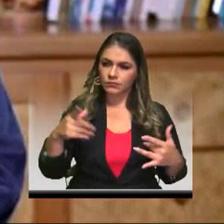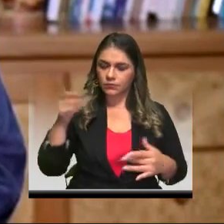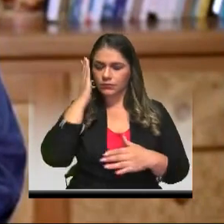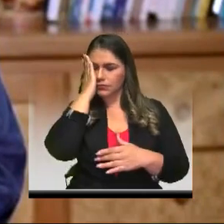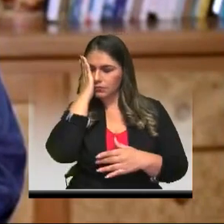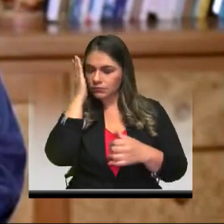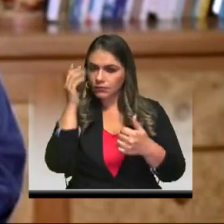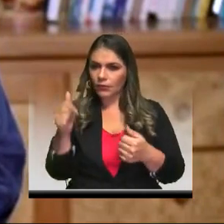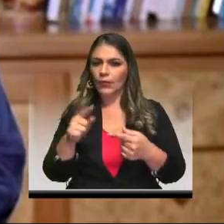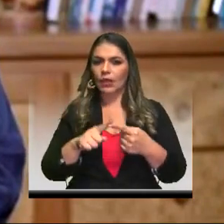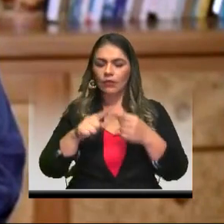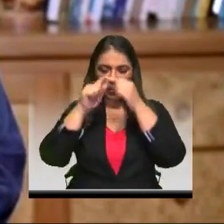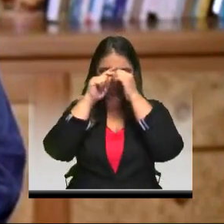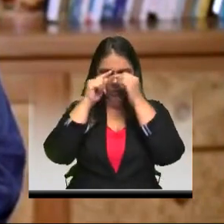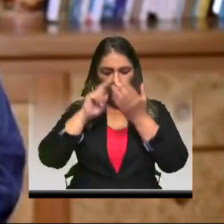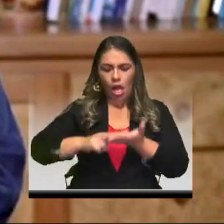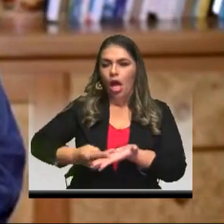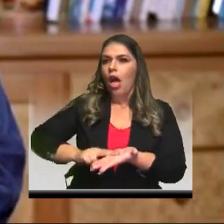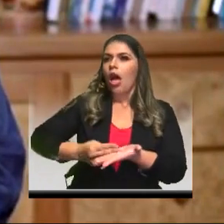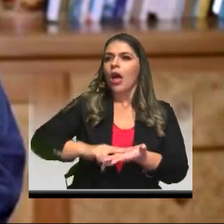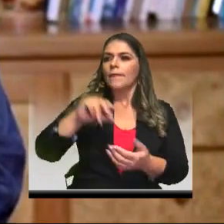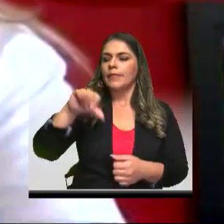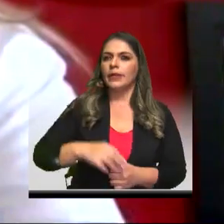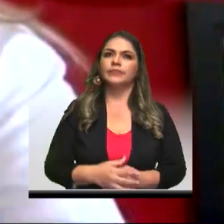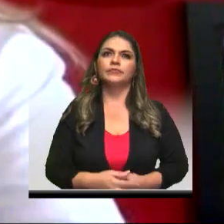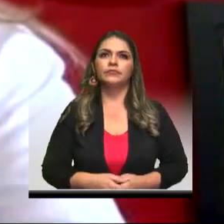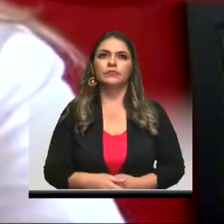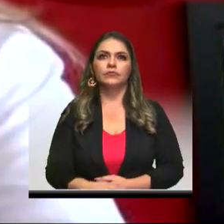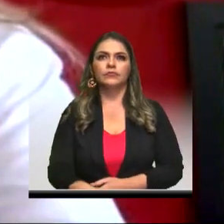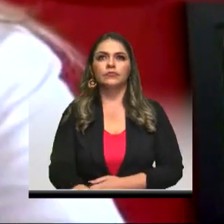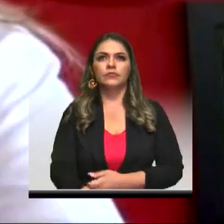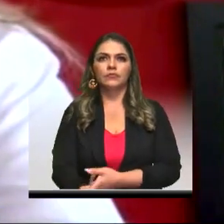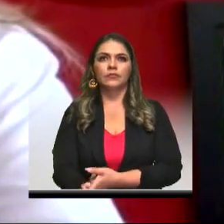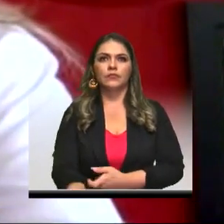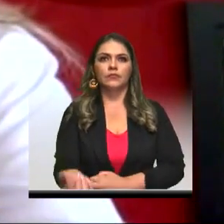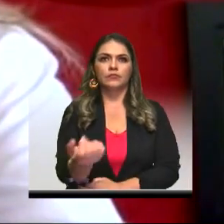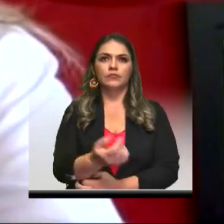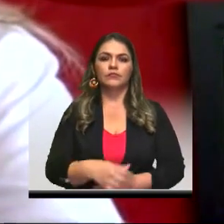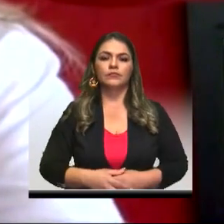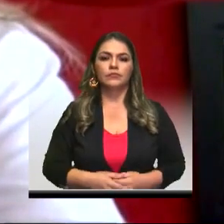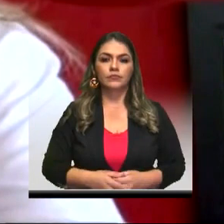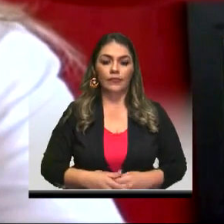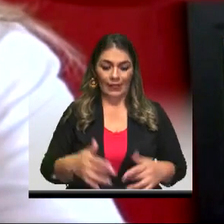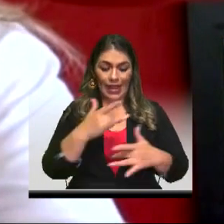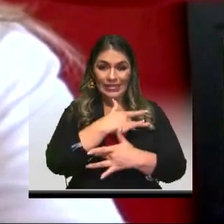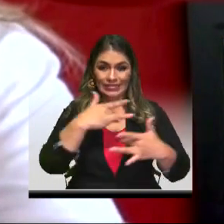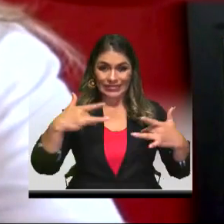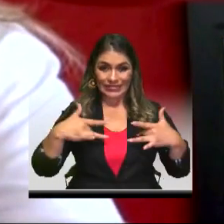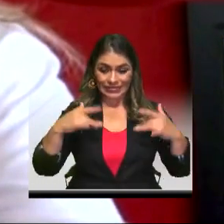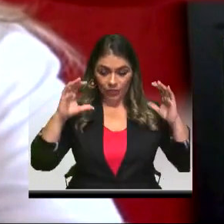¿Tienes pesadillas? ¿Cómo te sientes? Sí, mi salud